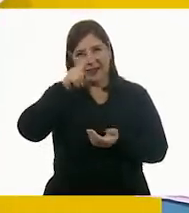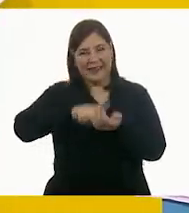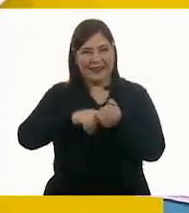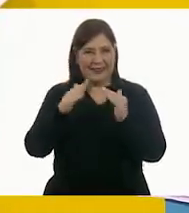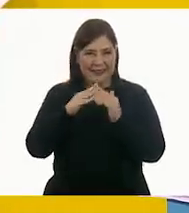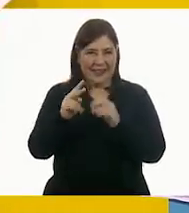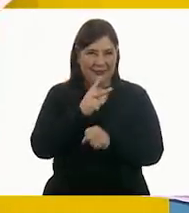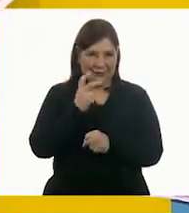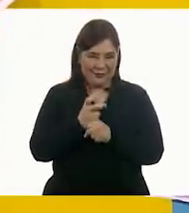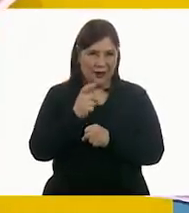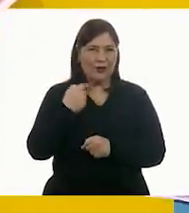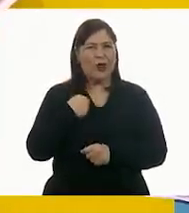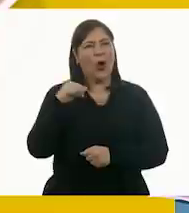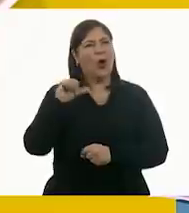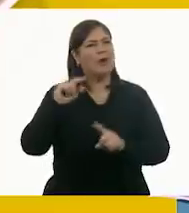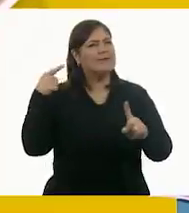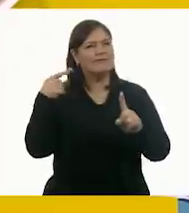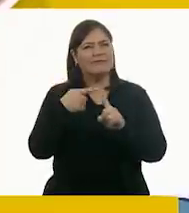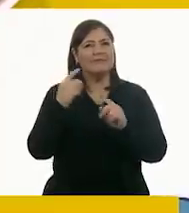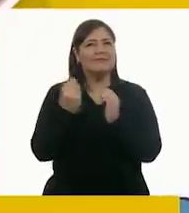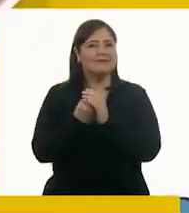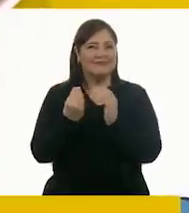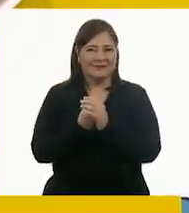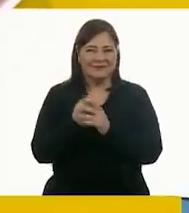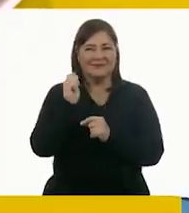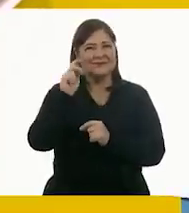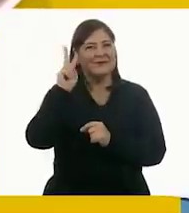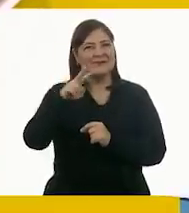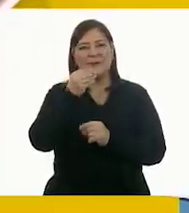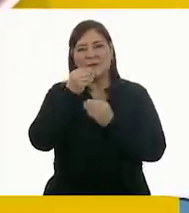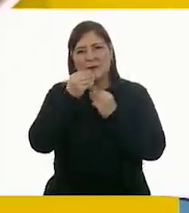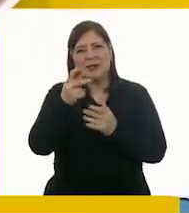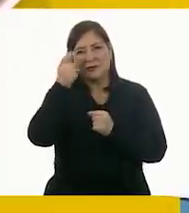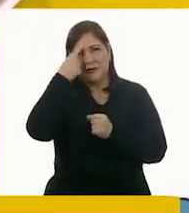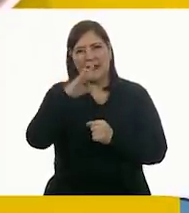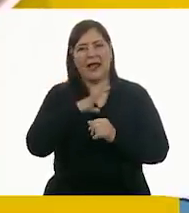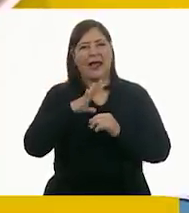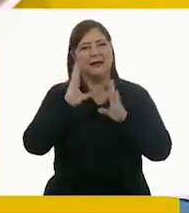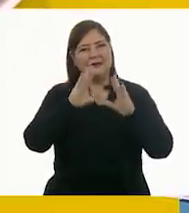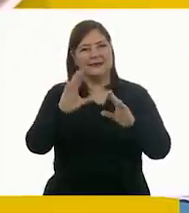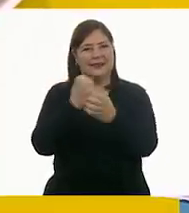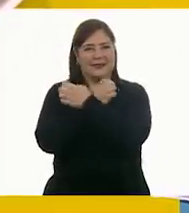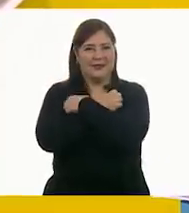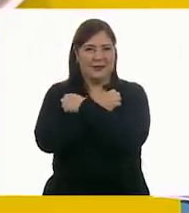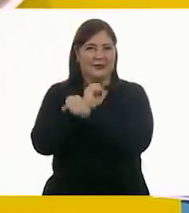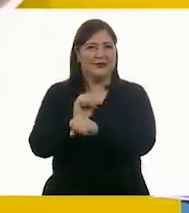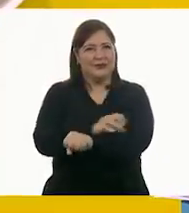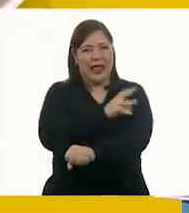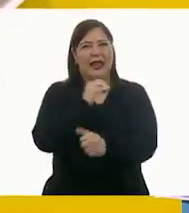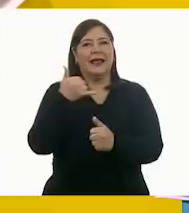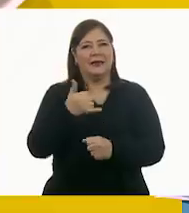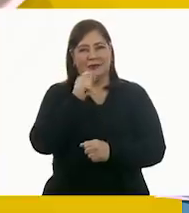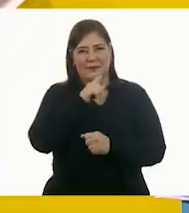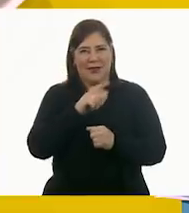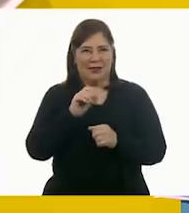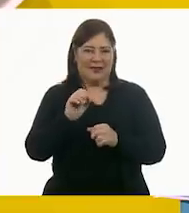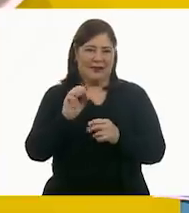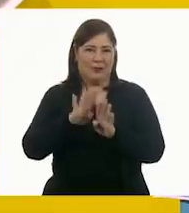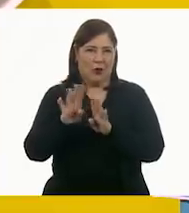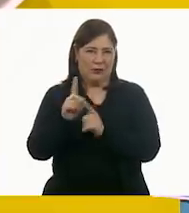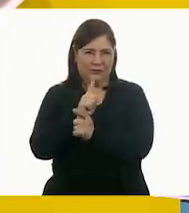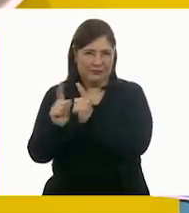2. Hoy tendremos una clase muy divertida de educación socioemocional para las niñas y niños de primer grado. El tema